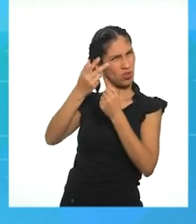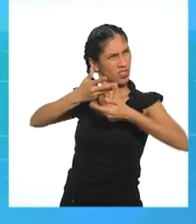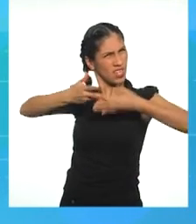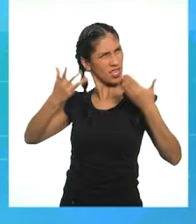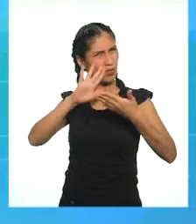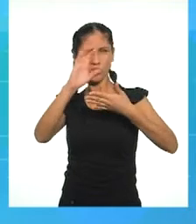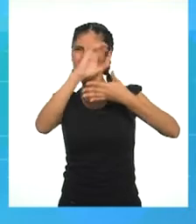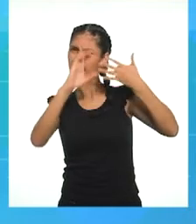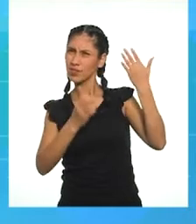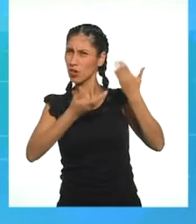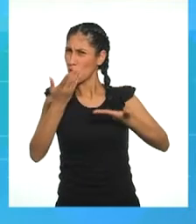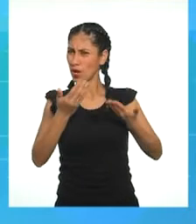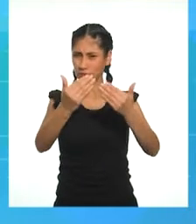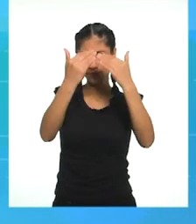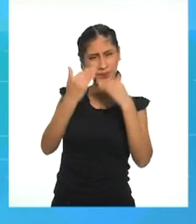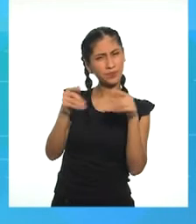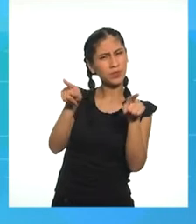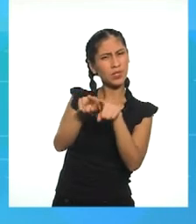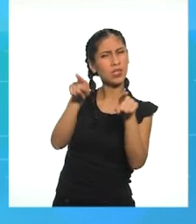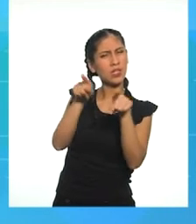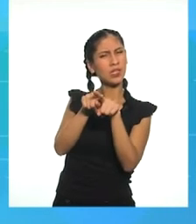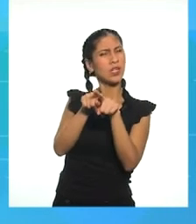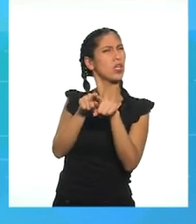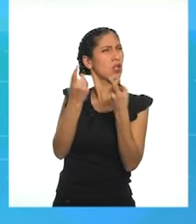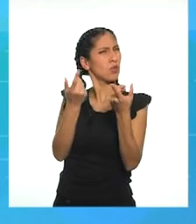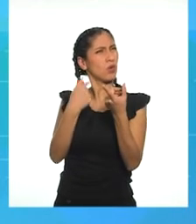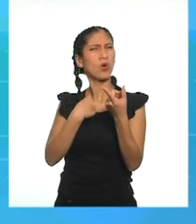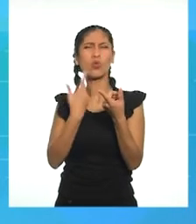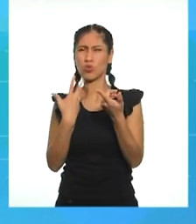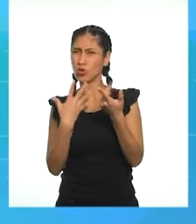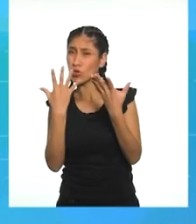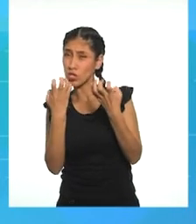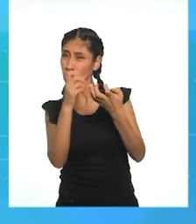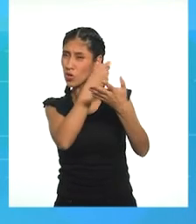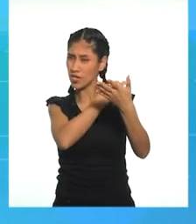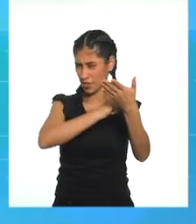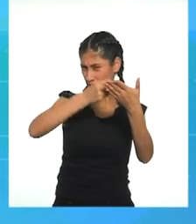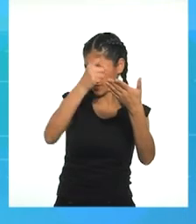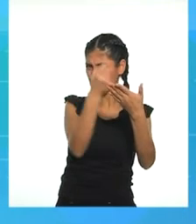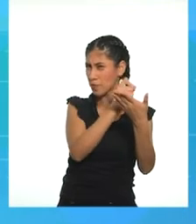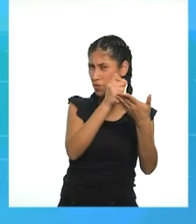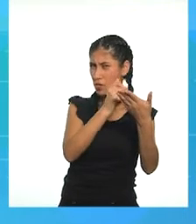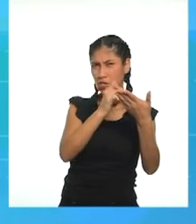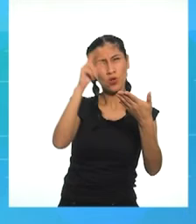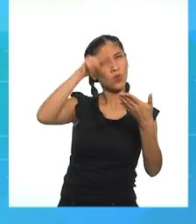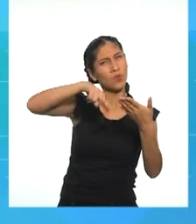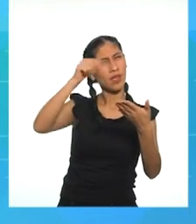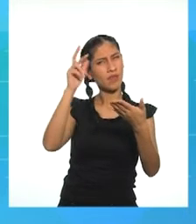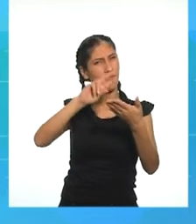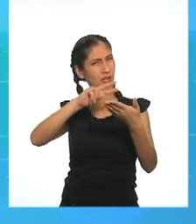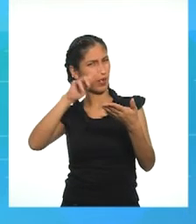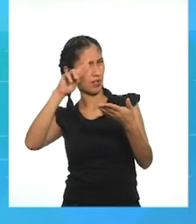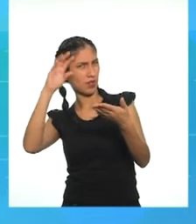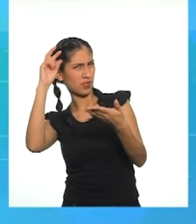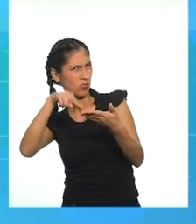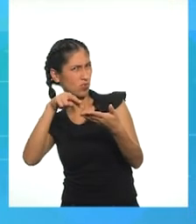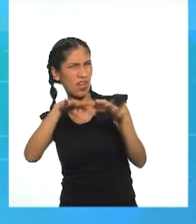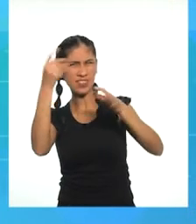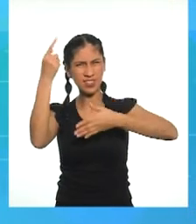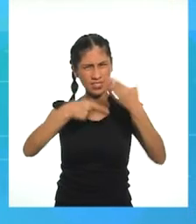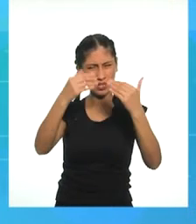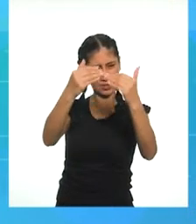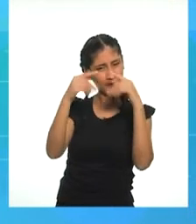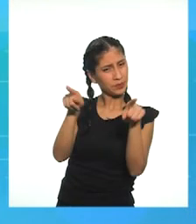características, qué pasos debemos seguir para escribir una narración, ¿Qué técnica podemos usar para